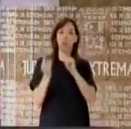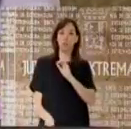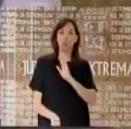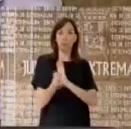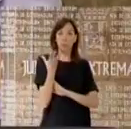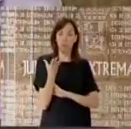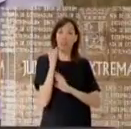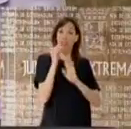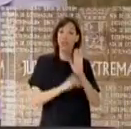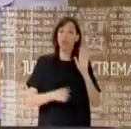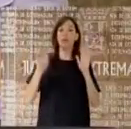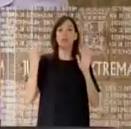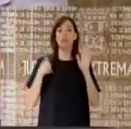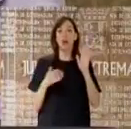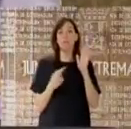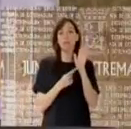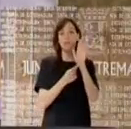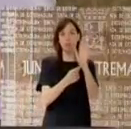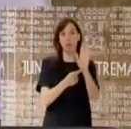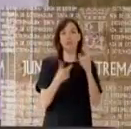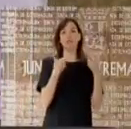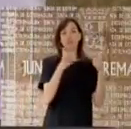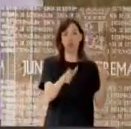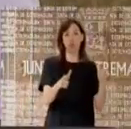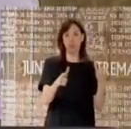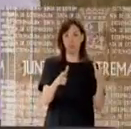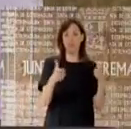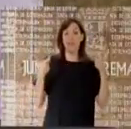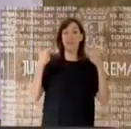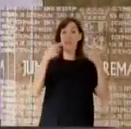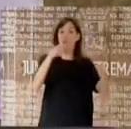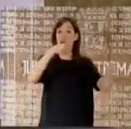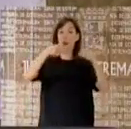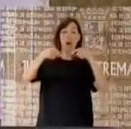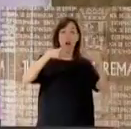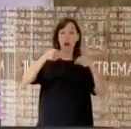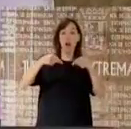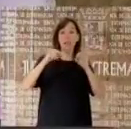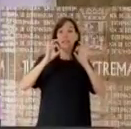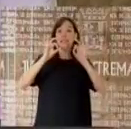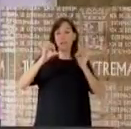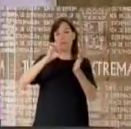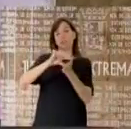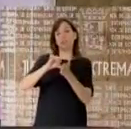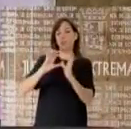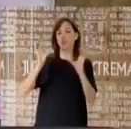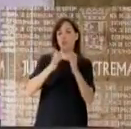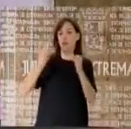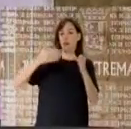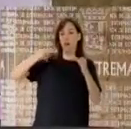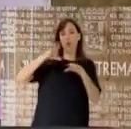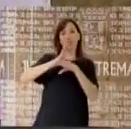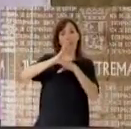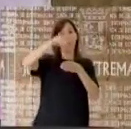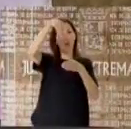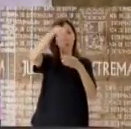sido presentado al sector, a todo el sector del transporte por carretera en una reunión en la consejería, donde